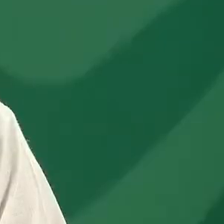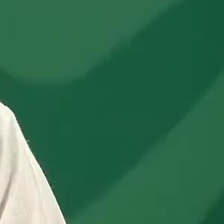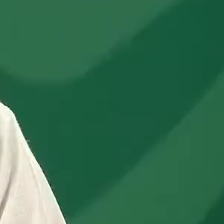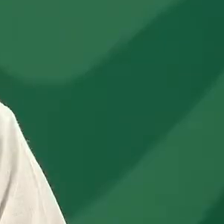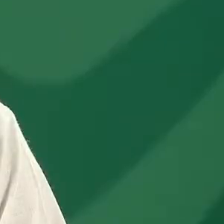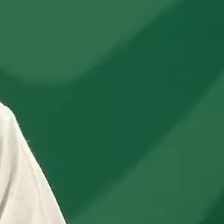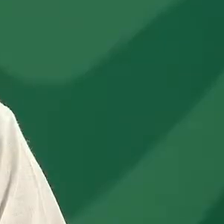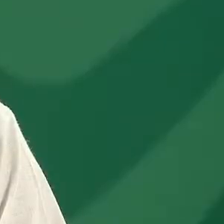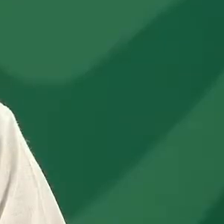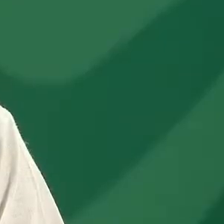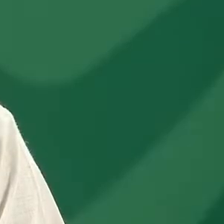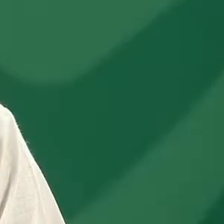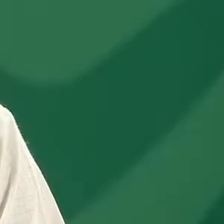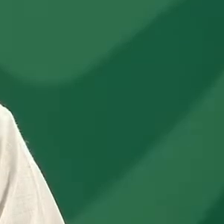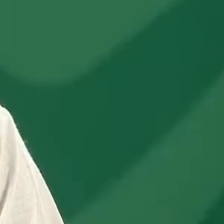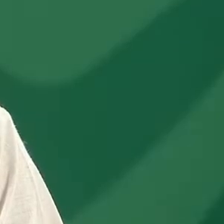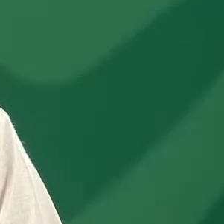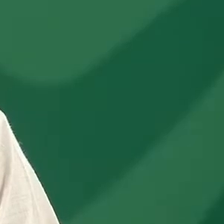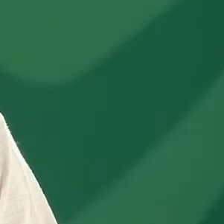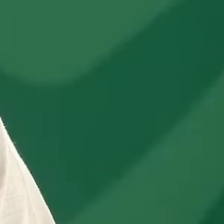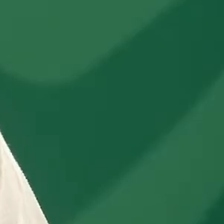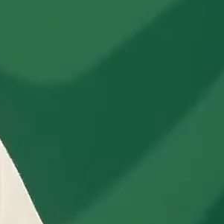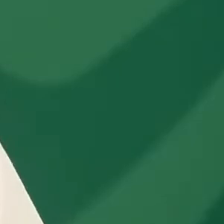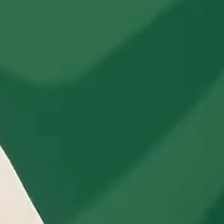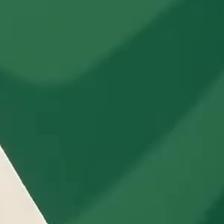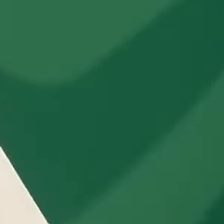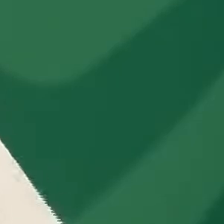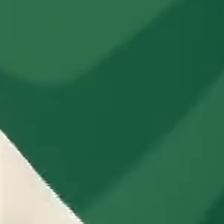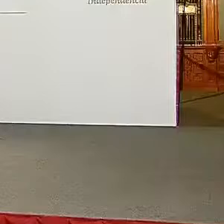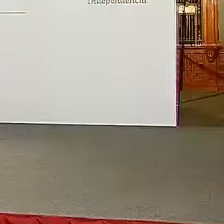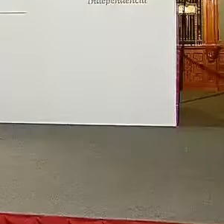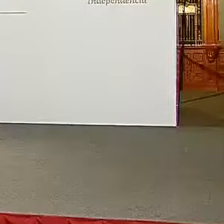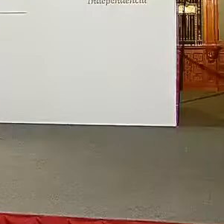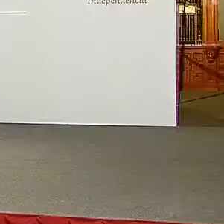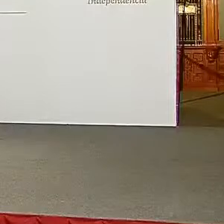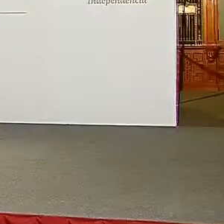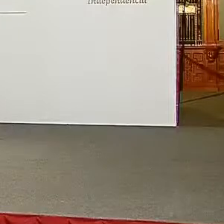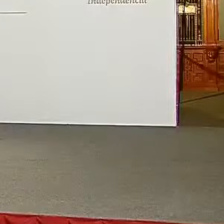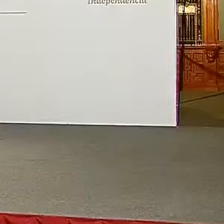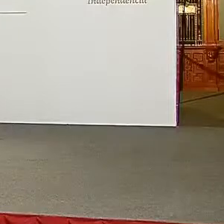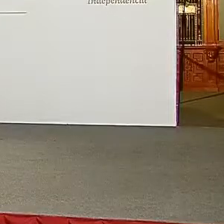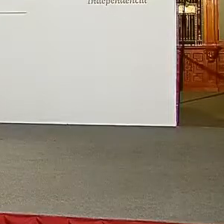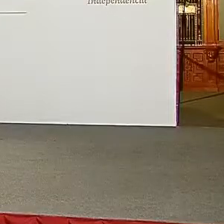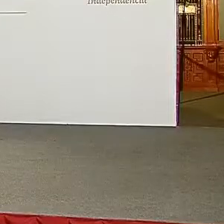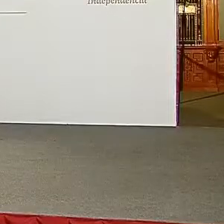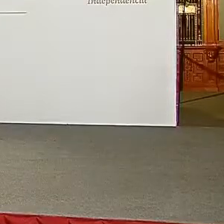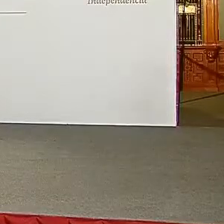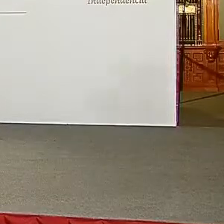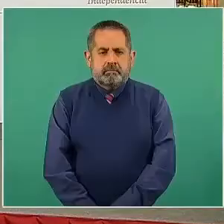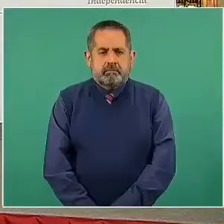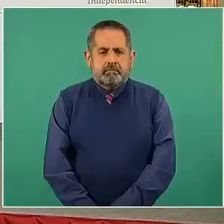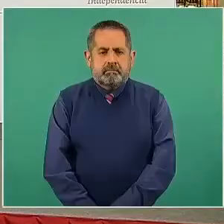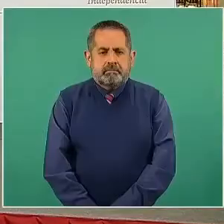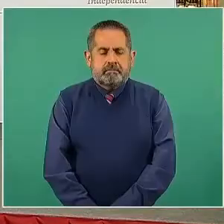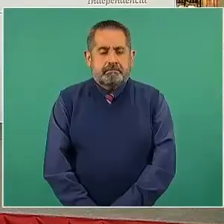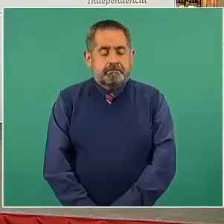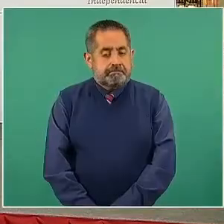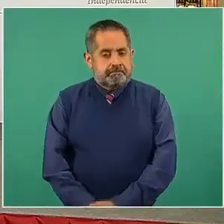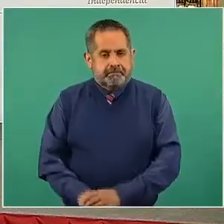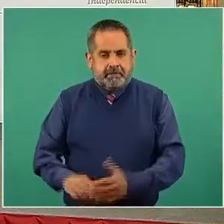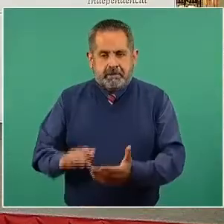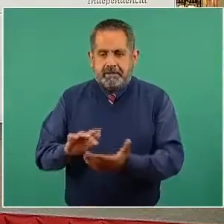información sobre la vacunación contra COVID. Doctora Lomía, por favor. Con mucho gusto, señor secretario. Muy